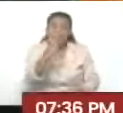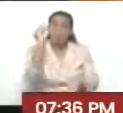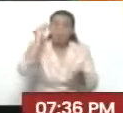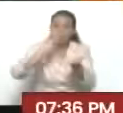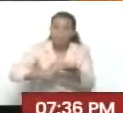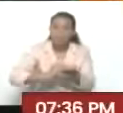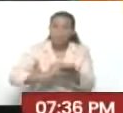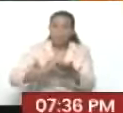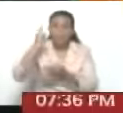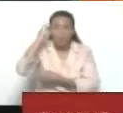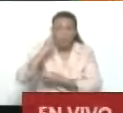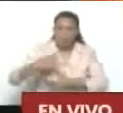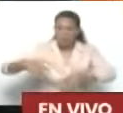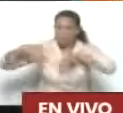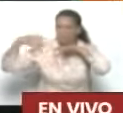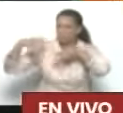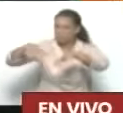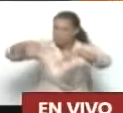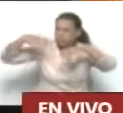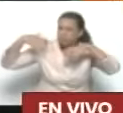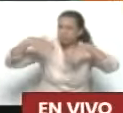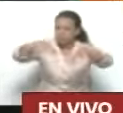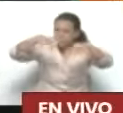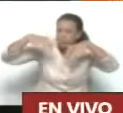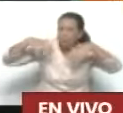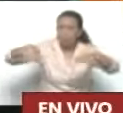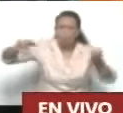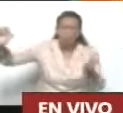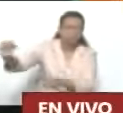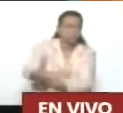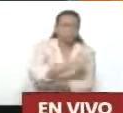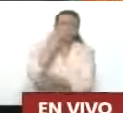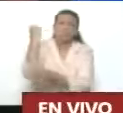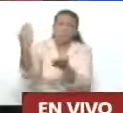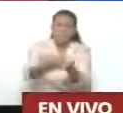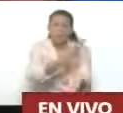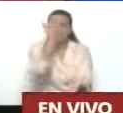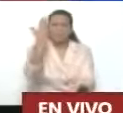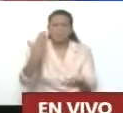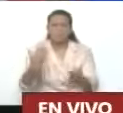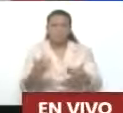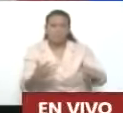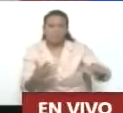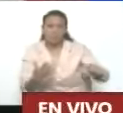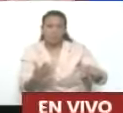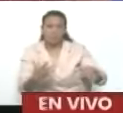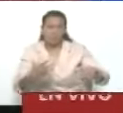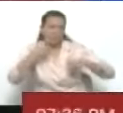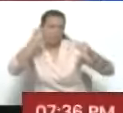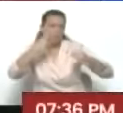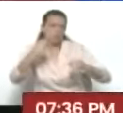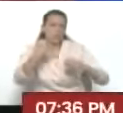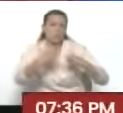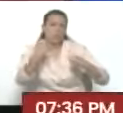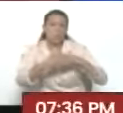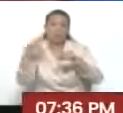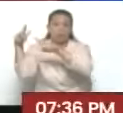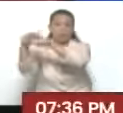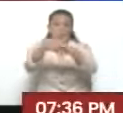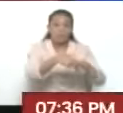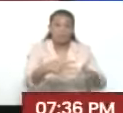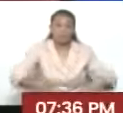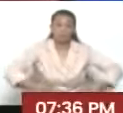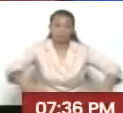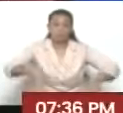hizo Bolívar, un ejército. Y se fue y derrotó y destrozó el ejército oligarca, que tenía todos los millones del